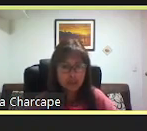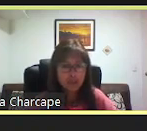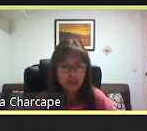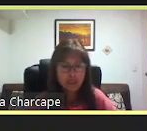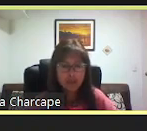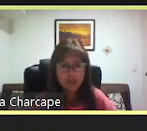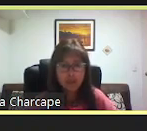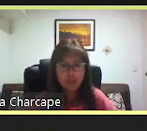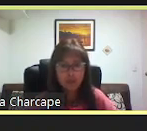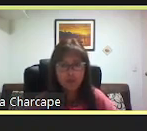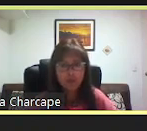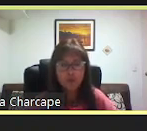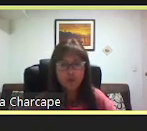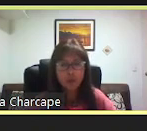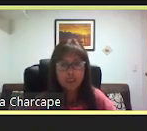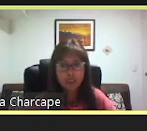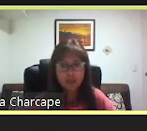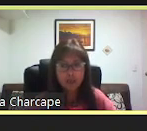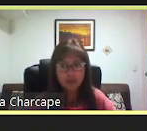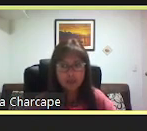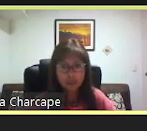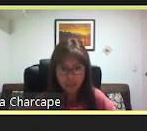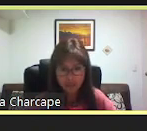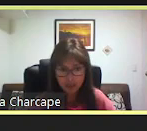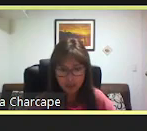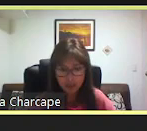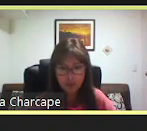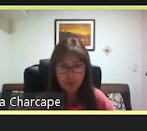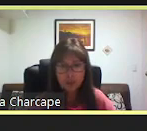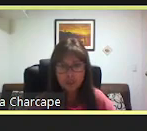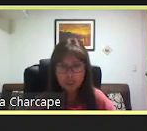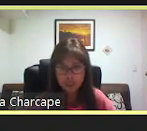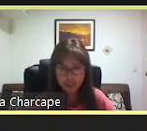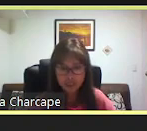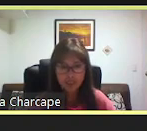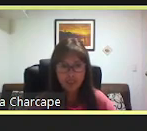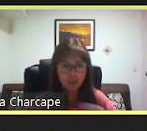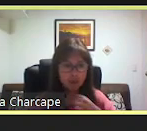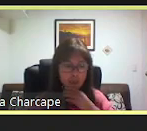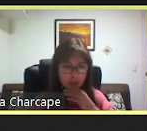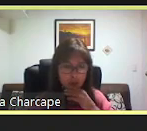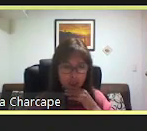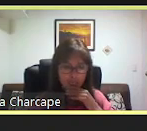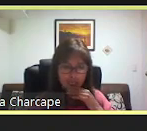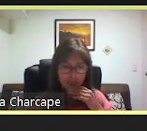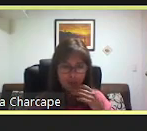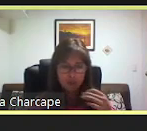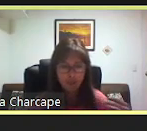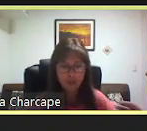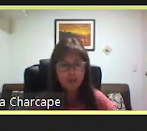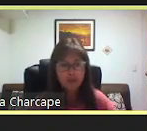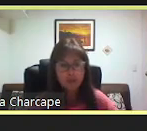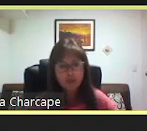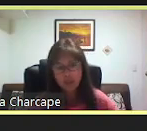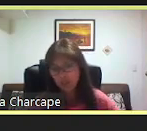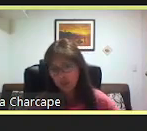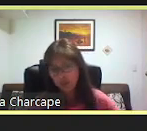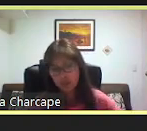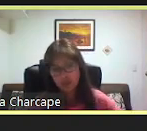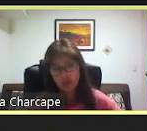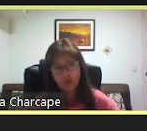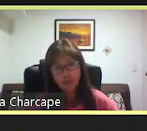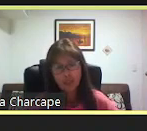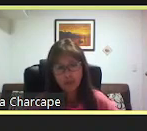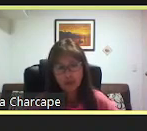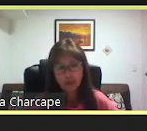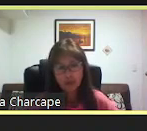que pasar definitivamente por un examen psiquiátrico, ¿no? Y si el psiquiatra lo determina de esa manera,